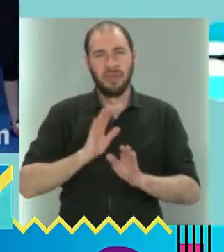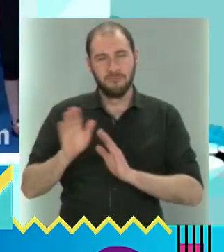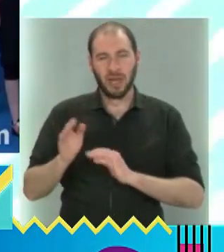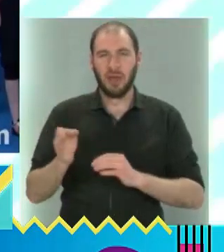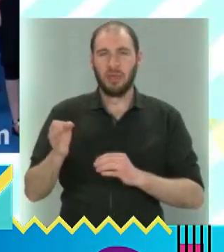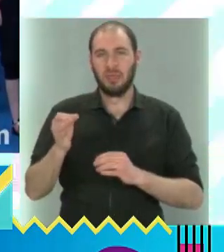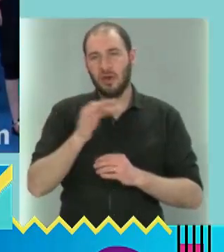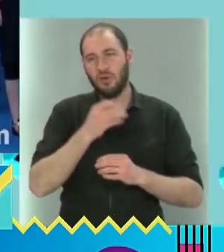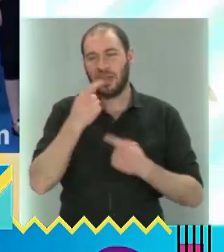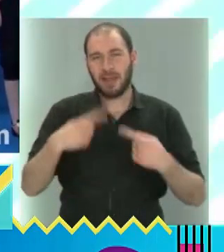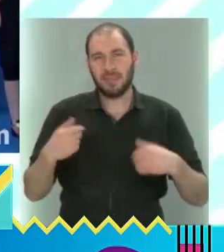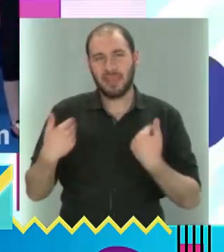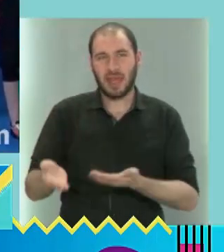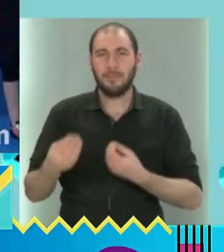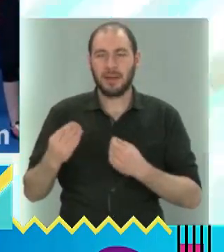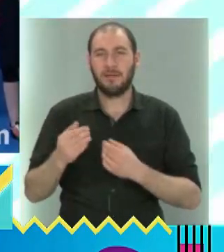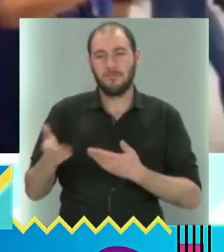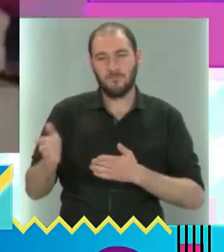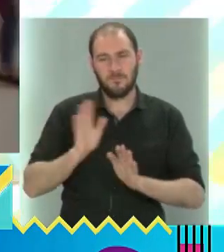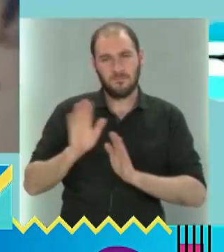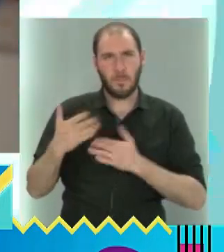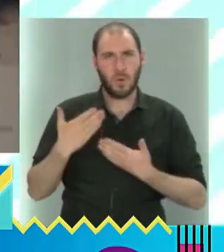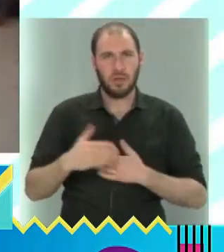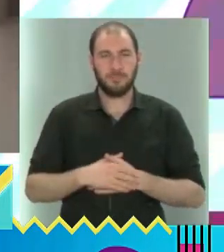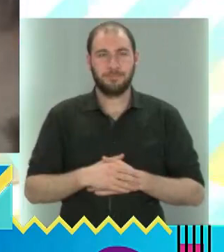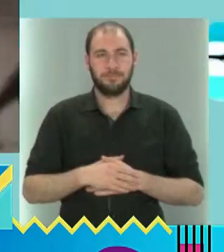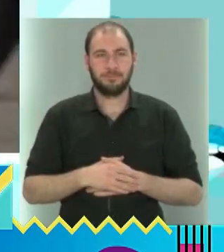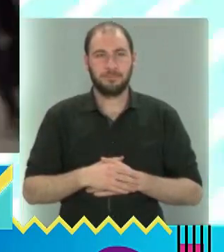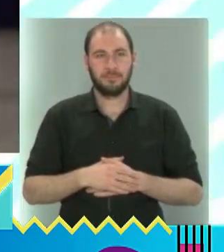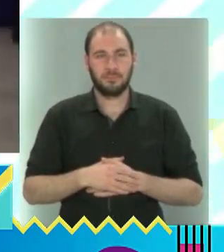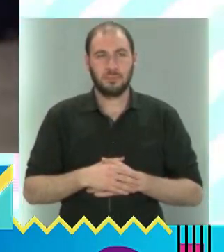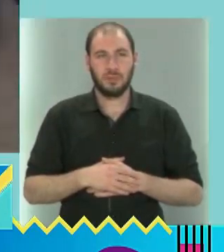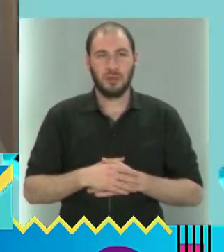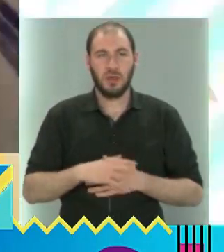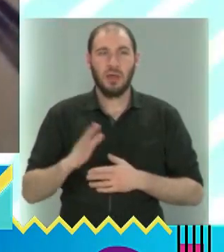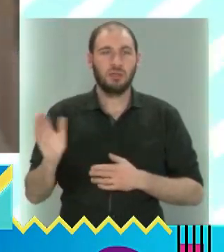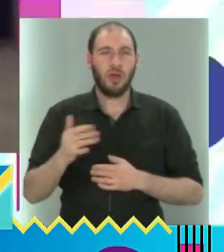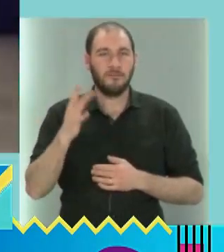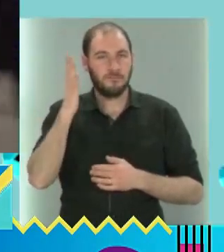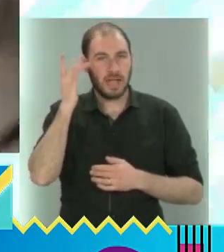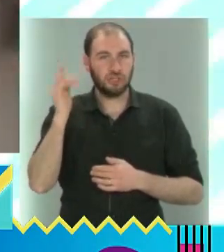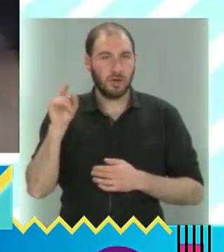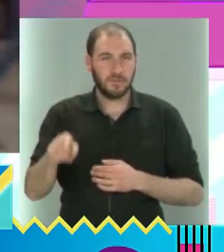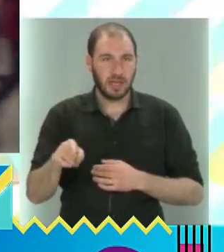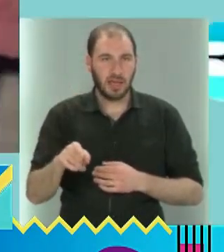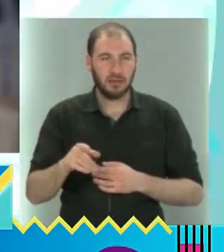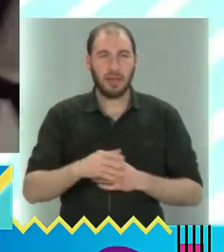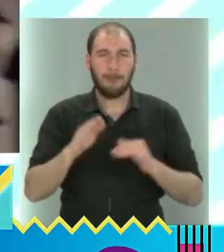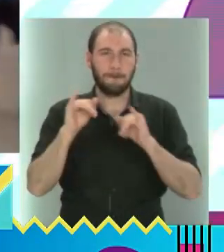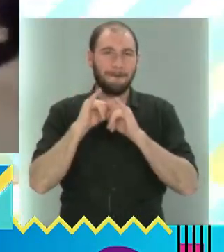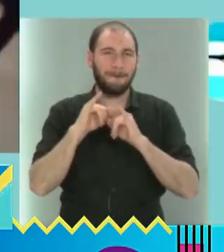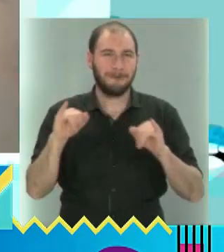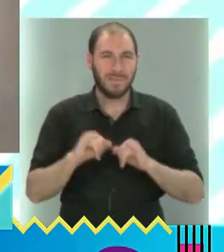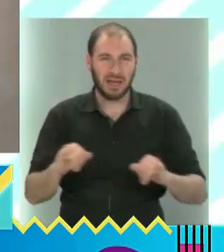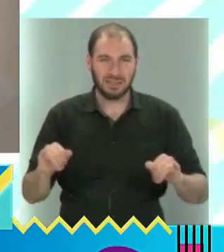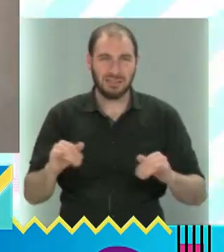y te den herramientas para vos poder defenderte, todo como su filosofía, digamos, la paz, ¿me entendés?